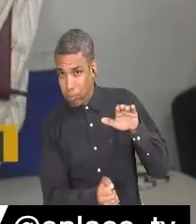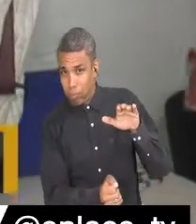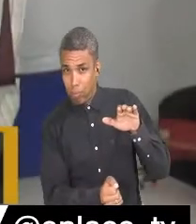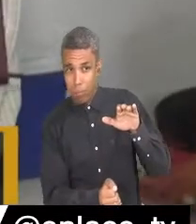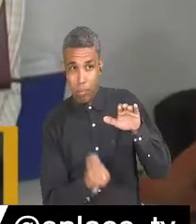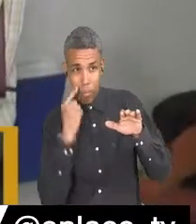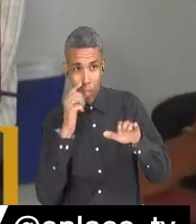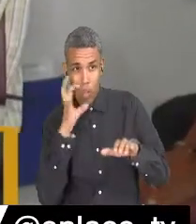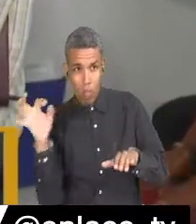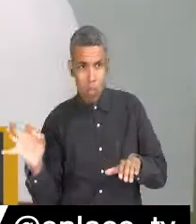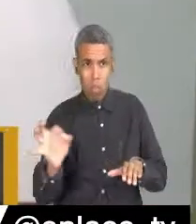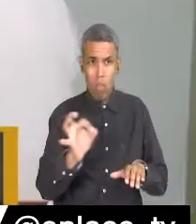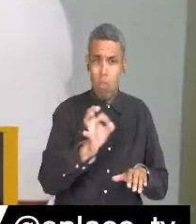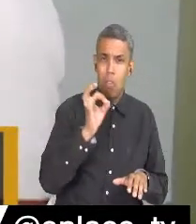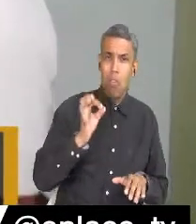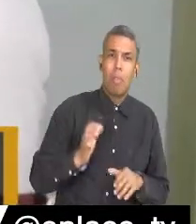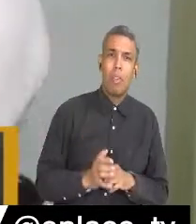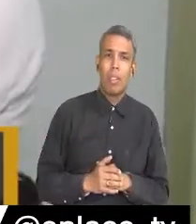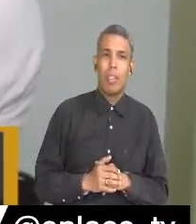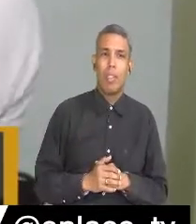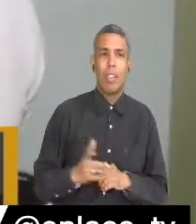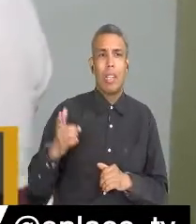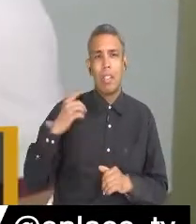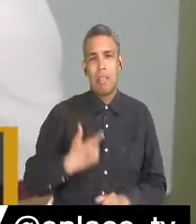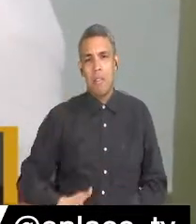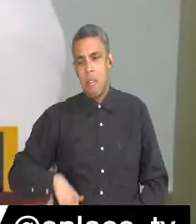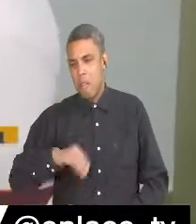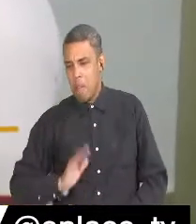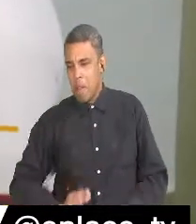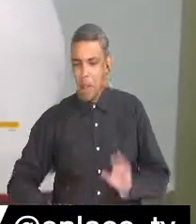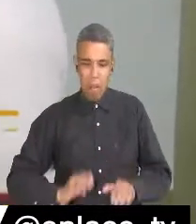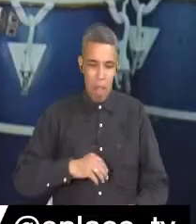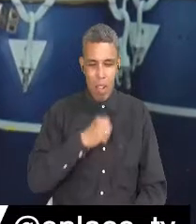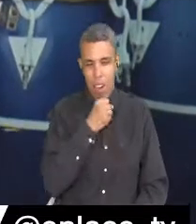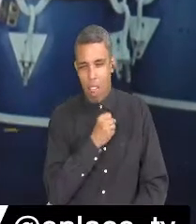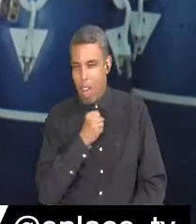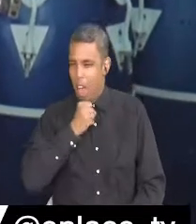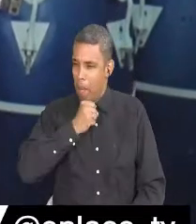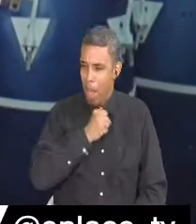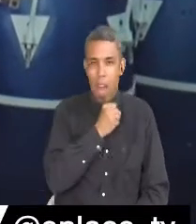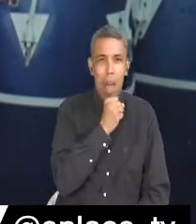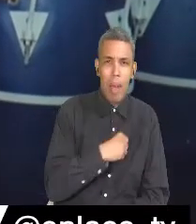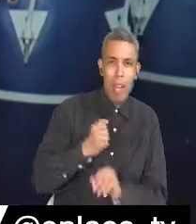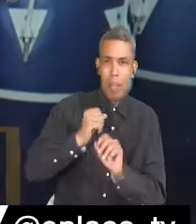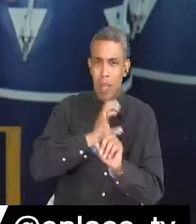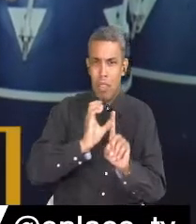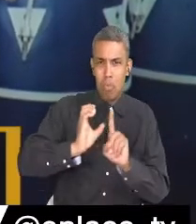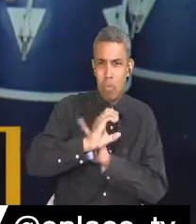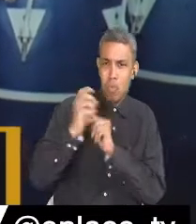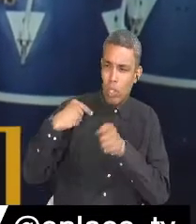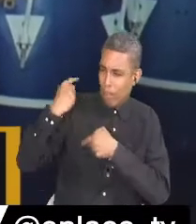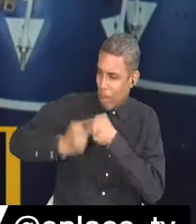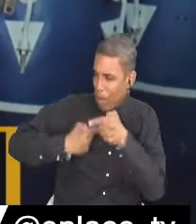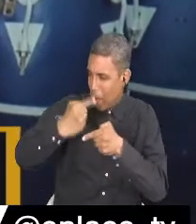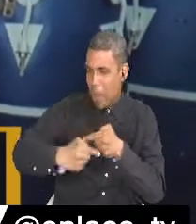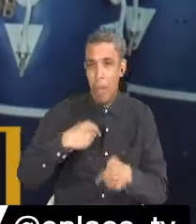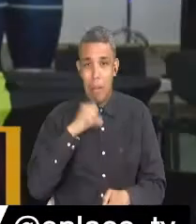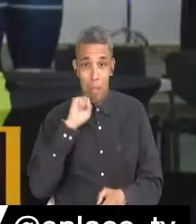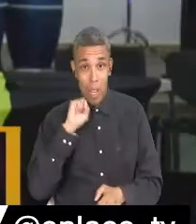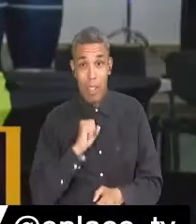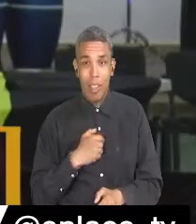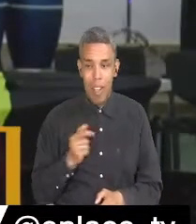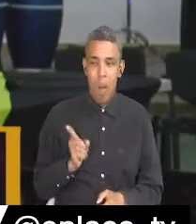han sido por años los juglares de la música tropical. También han trabajado por décadas para mantener el folclor de la región. Estamos muy